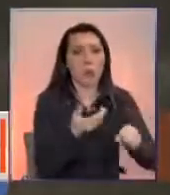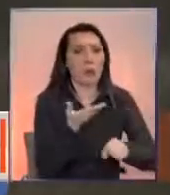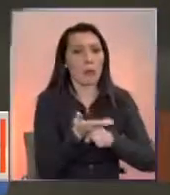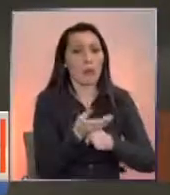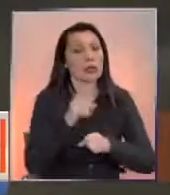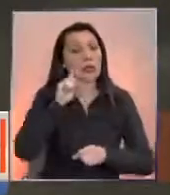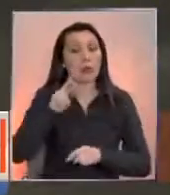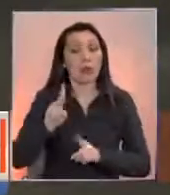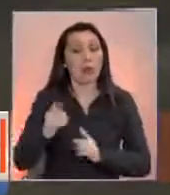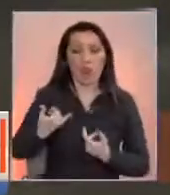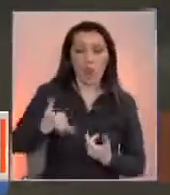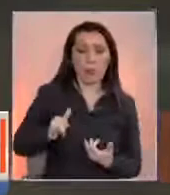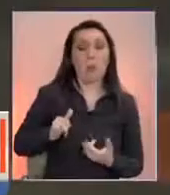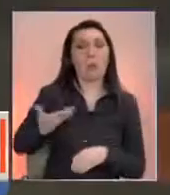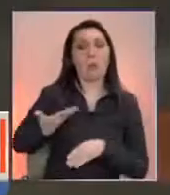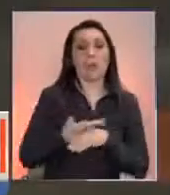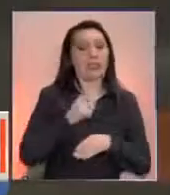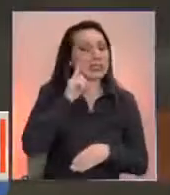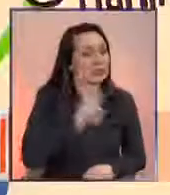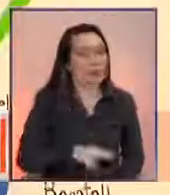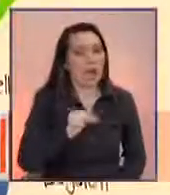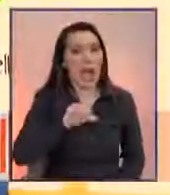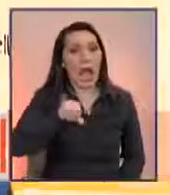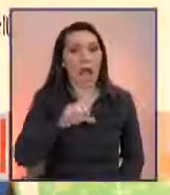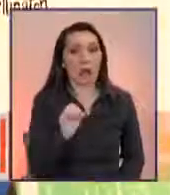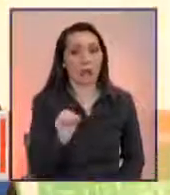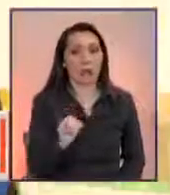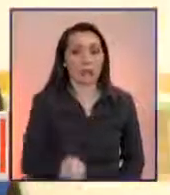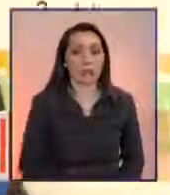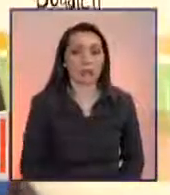ajo, ¿vale? Porque es algo que se le pone posterior.